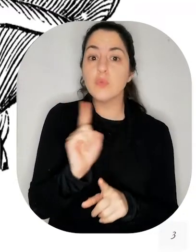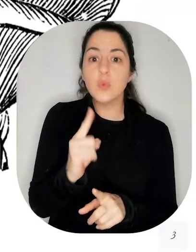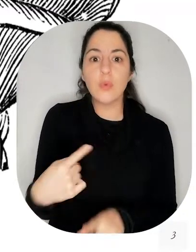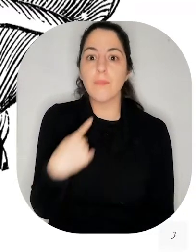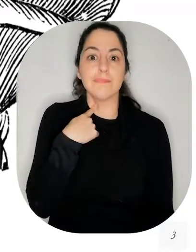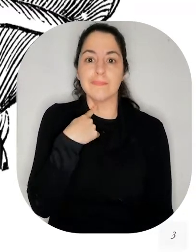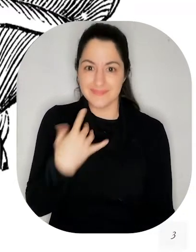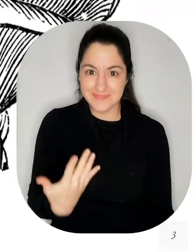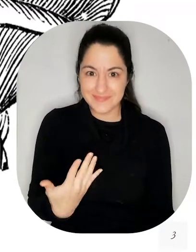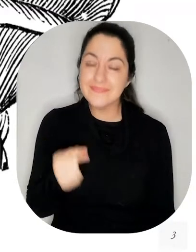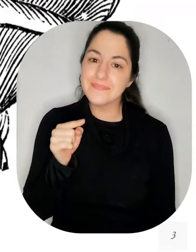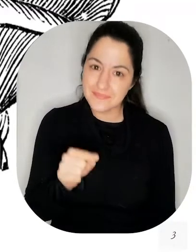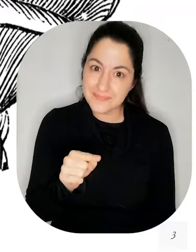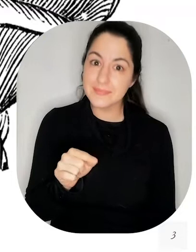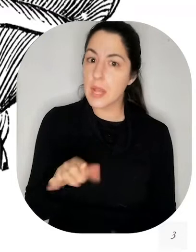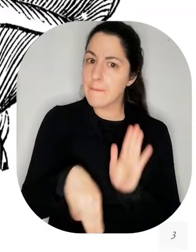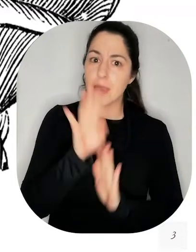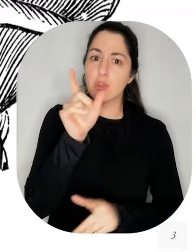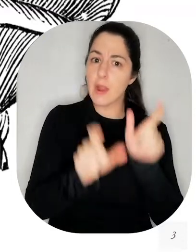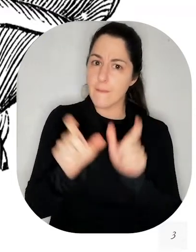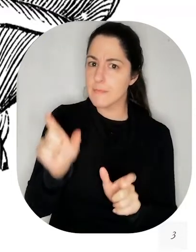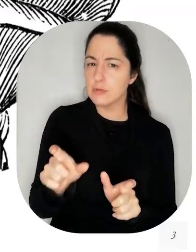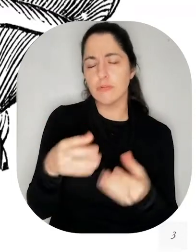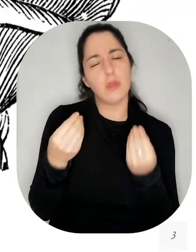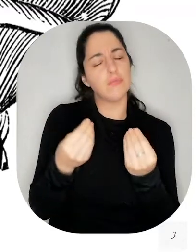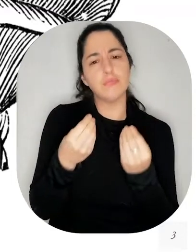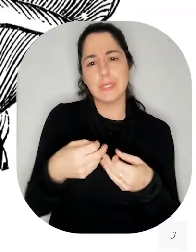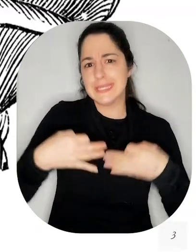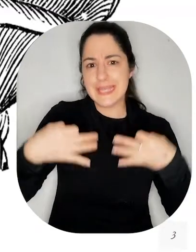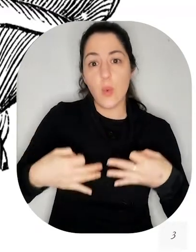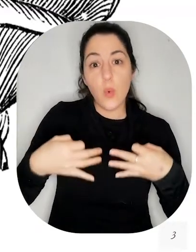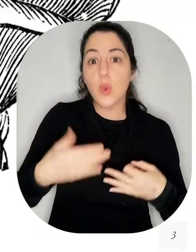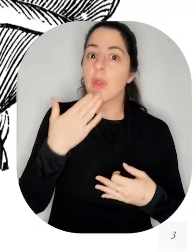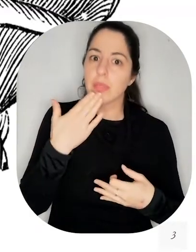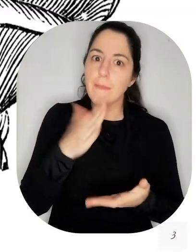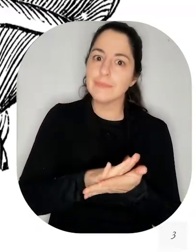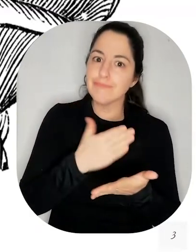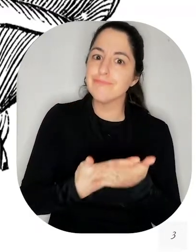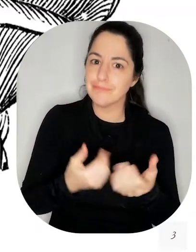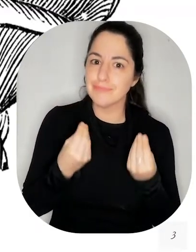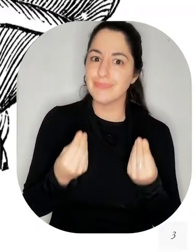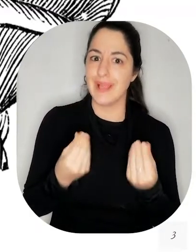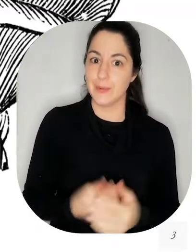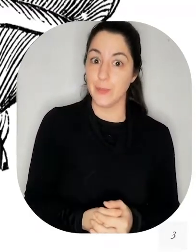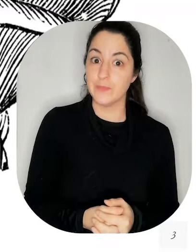pequeños casos en que es necesario restringirlo, pero para la mayoría de la población es muy, muy seguro y